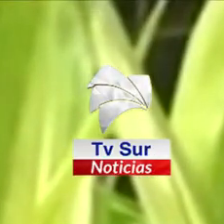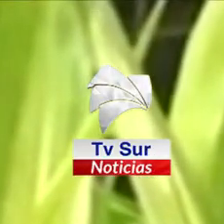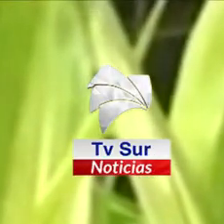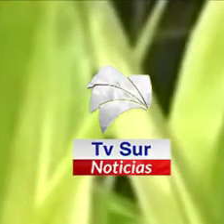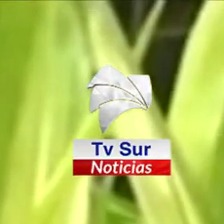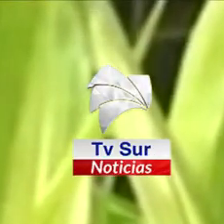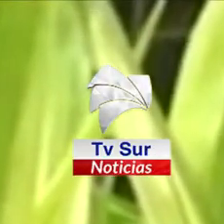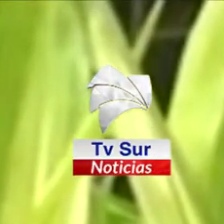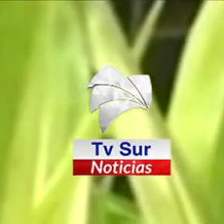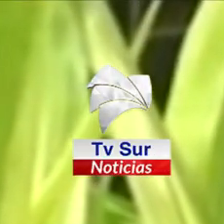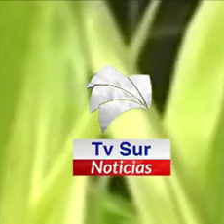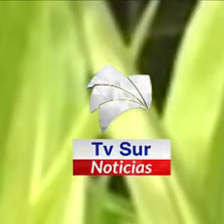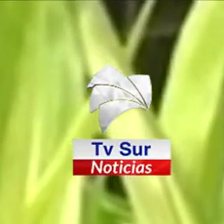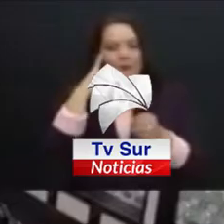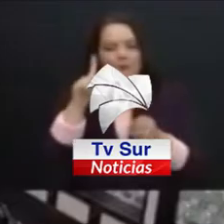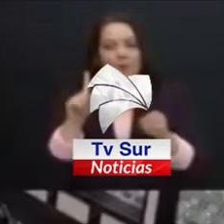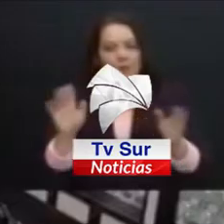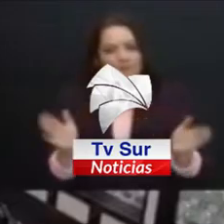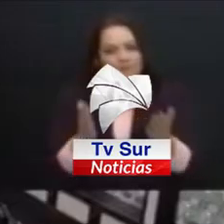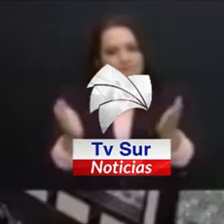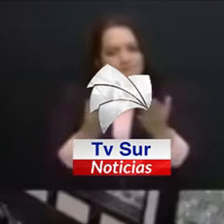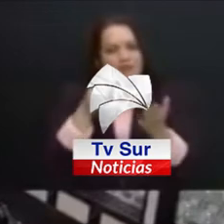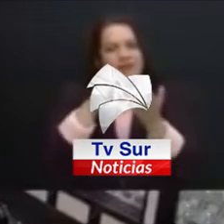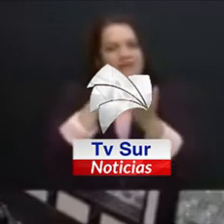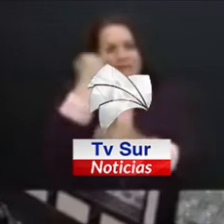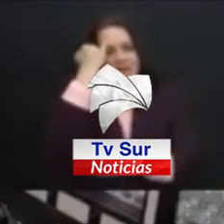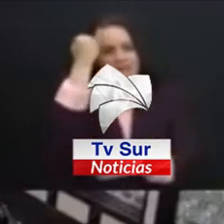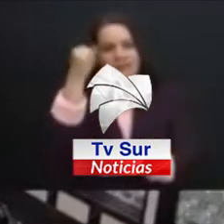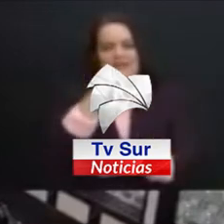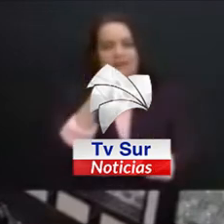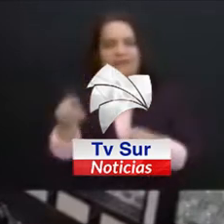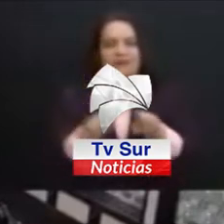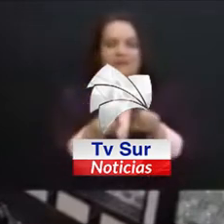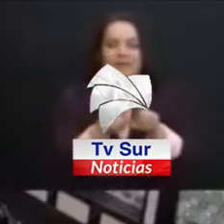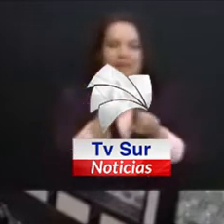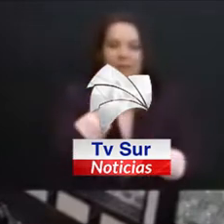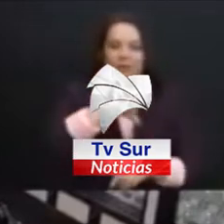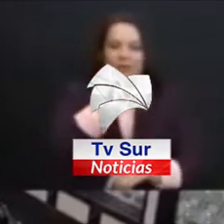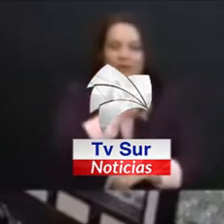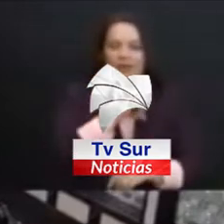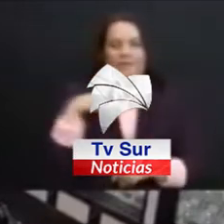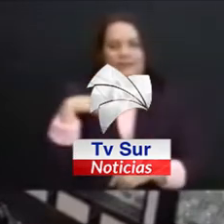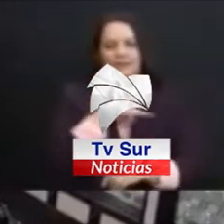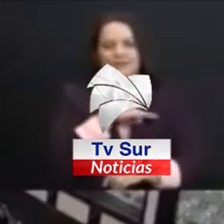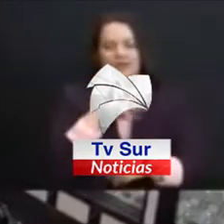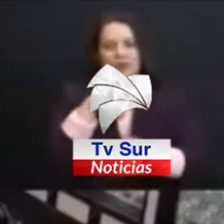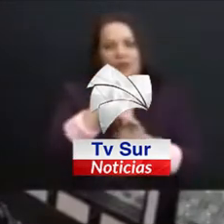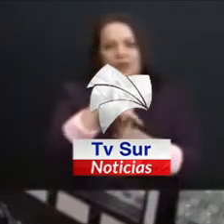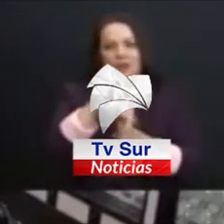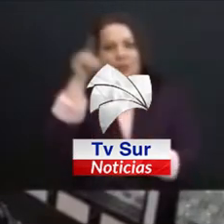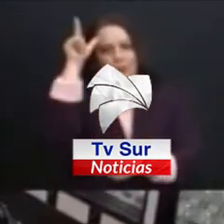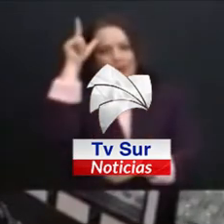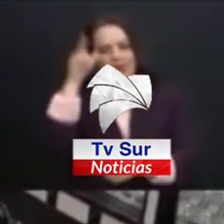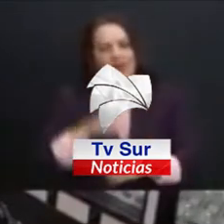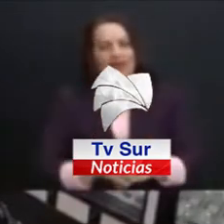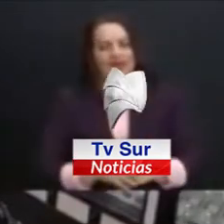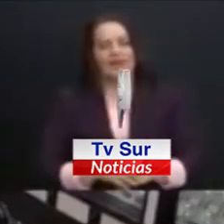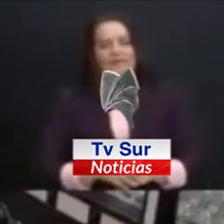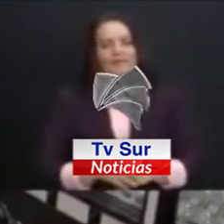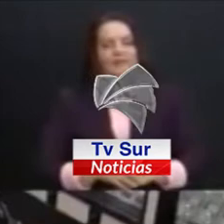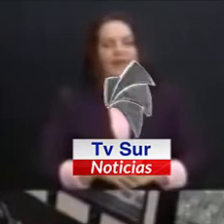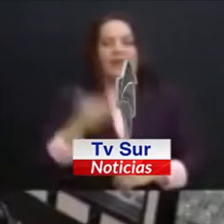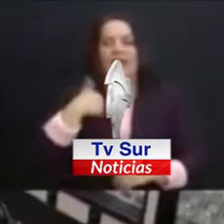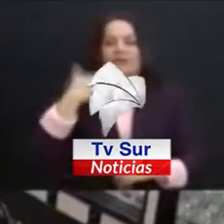Asuntos Agropecuarios por el impulso de esta iniciativa y también a las autoridades del Ministerio de Agricultura y Ganadería, al